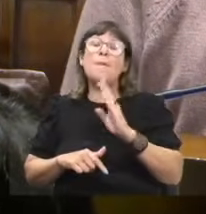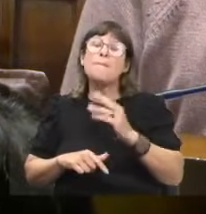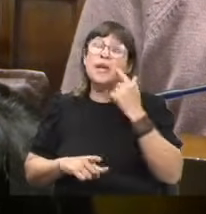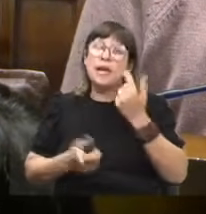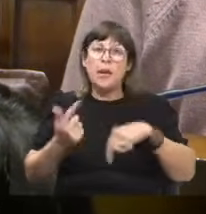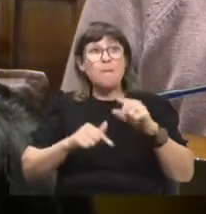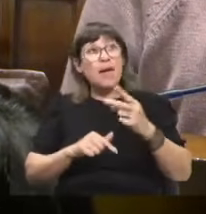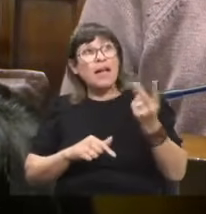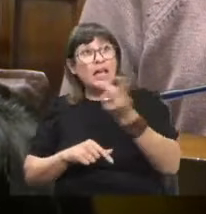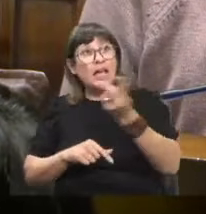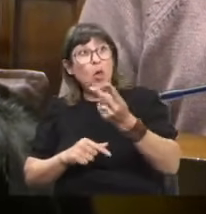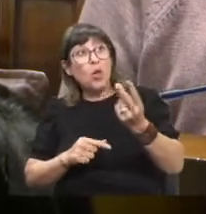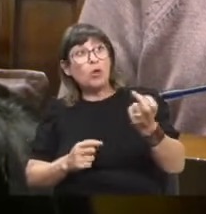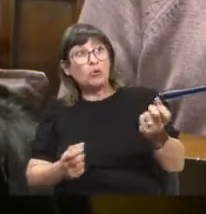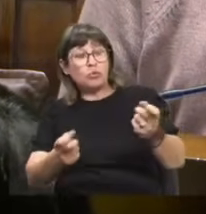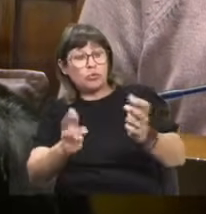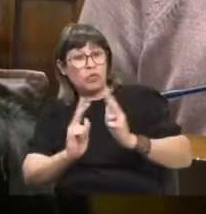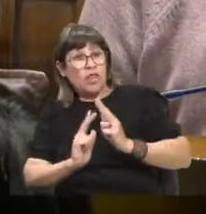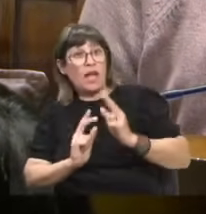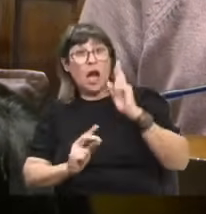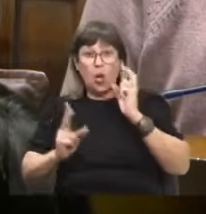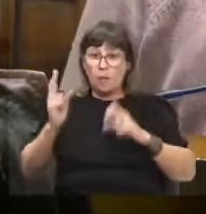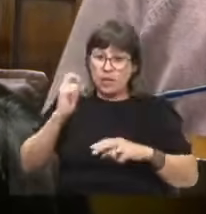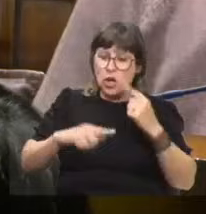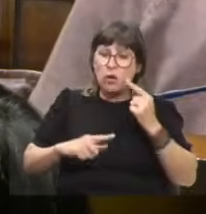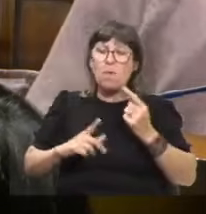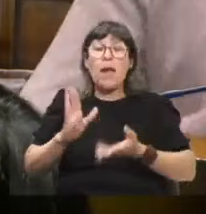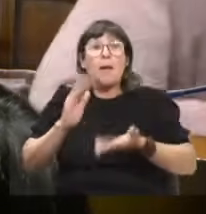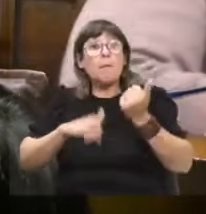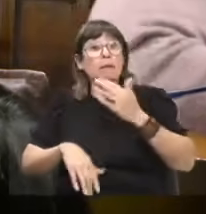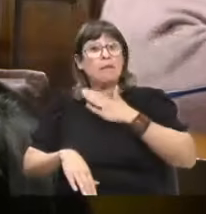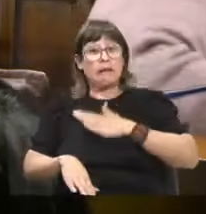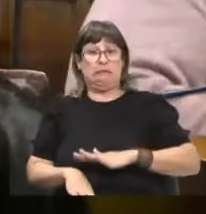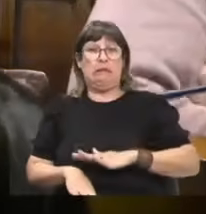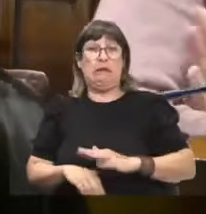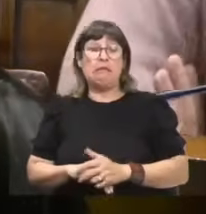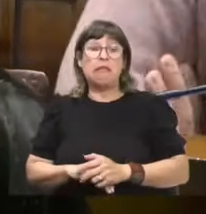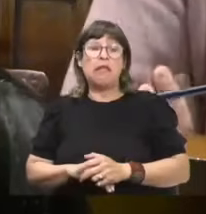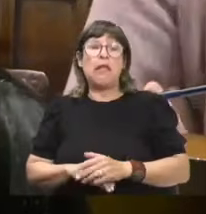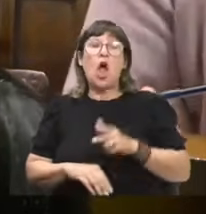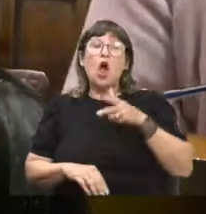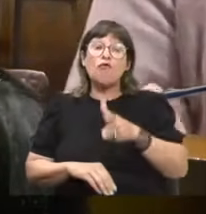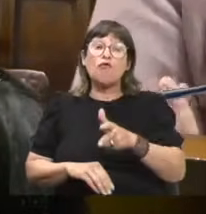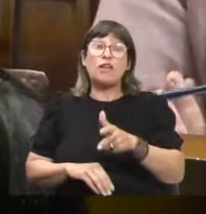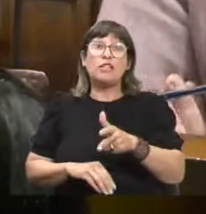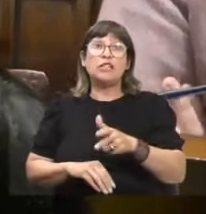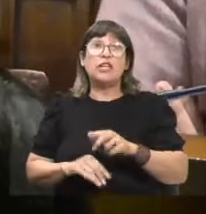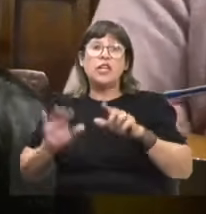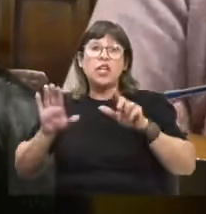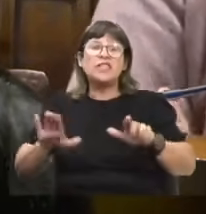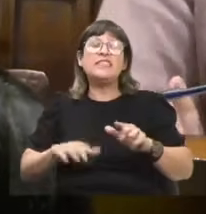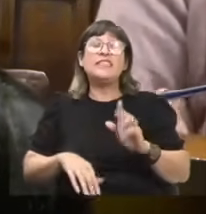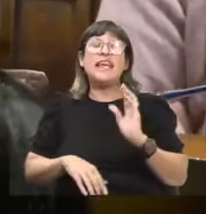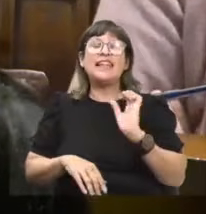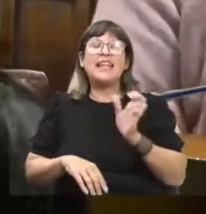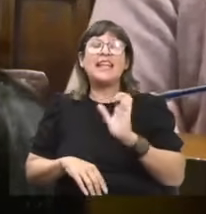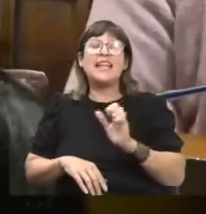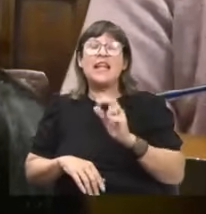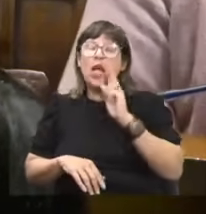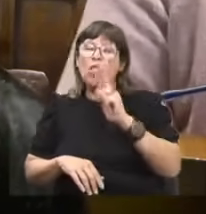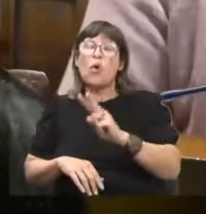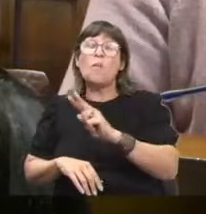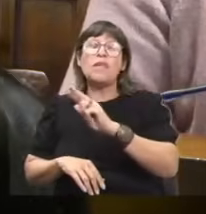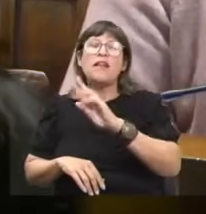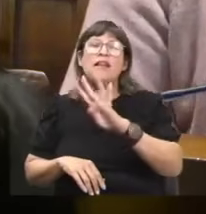de dichos organismos, para su mayor tranquilidad. Con fecha 7 de enero del